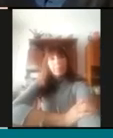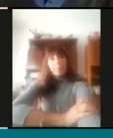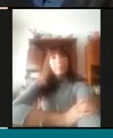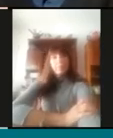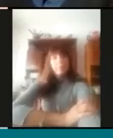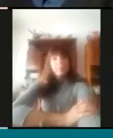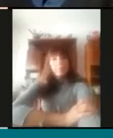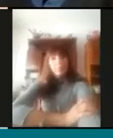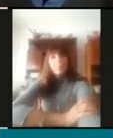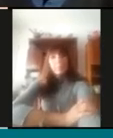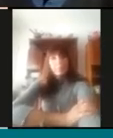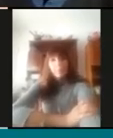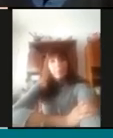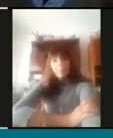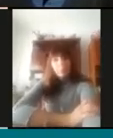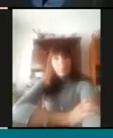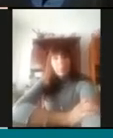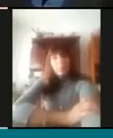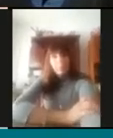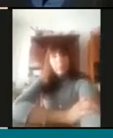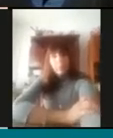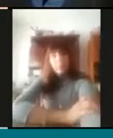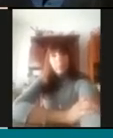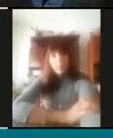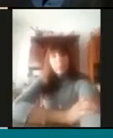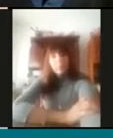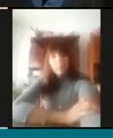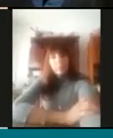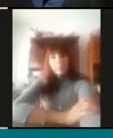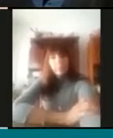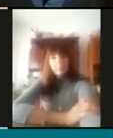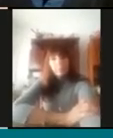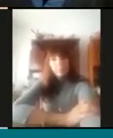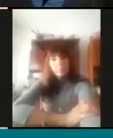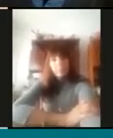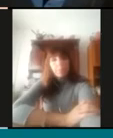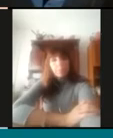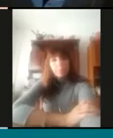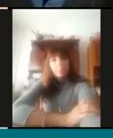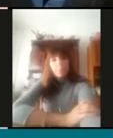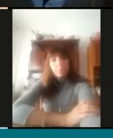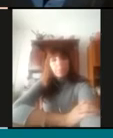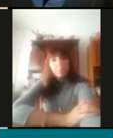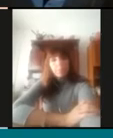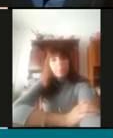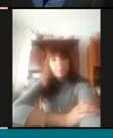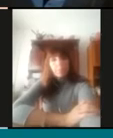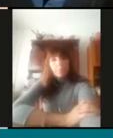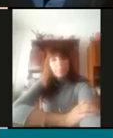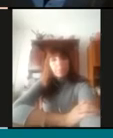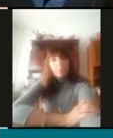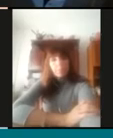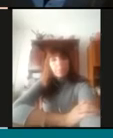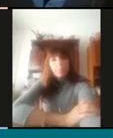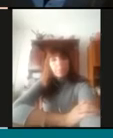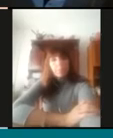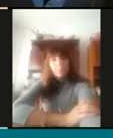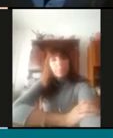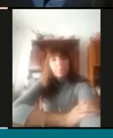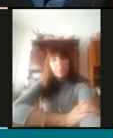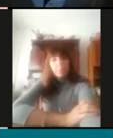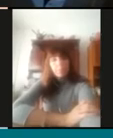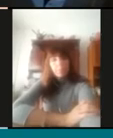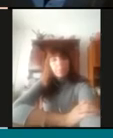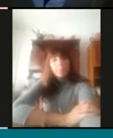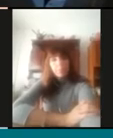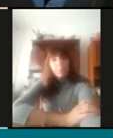calle en el justamente en la comuna de palermo en italia lleva